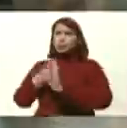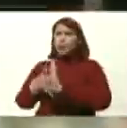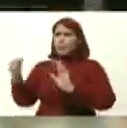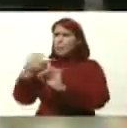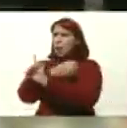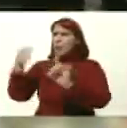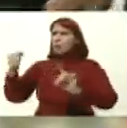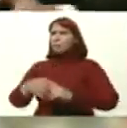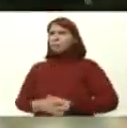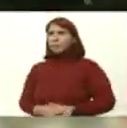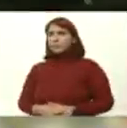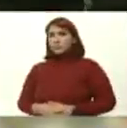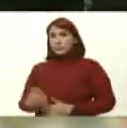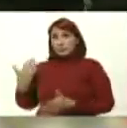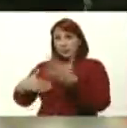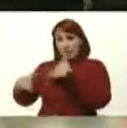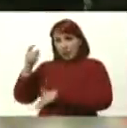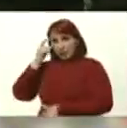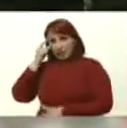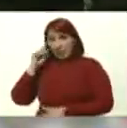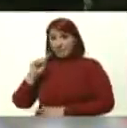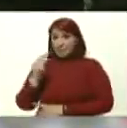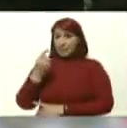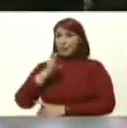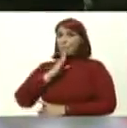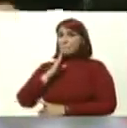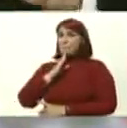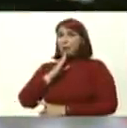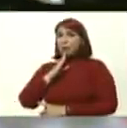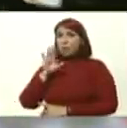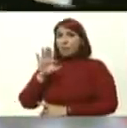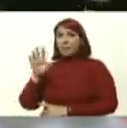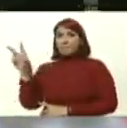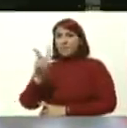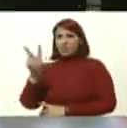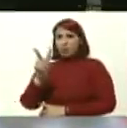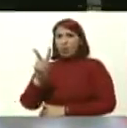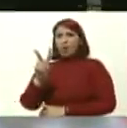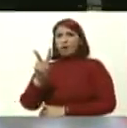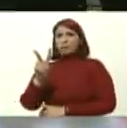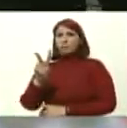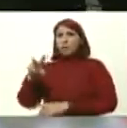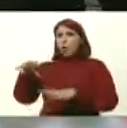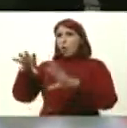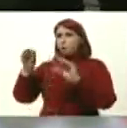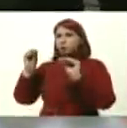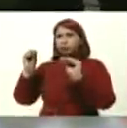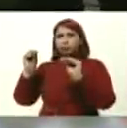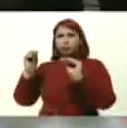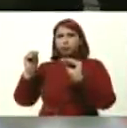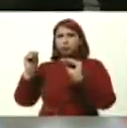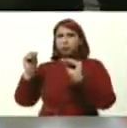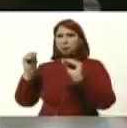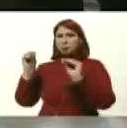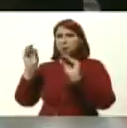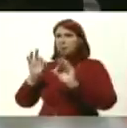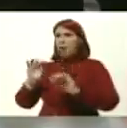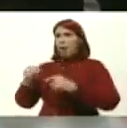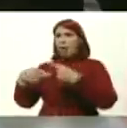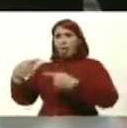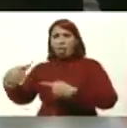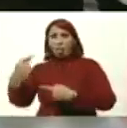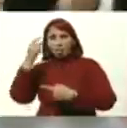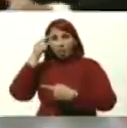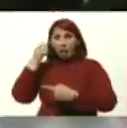sabotajes. Hace pocos días el principal banco del país, que es el Banco de Venezuela, estuvo apagado y fuera de servicio por varios días.